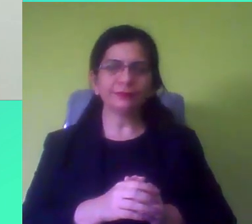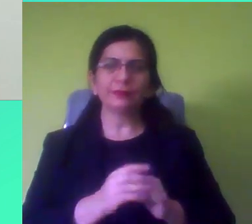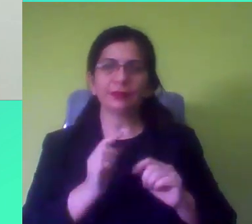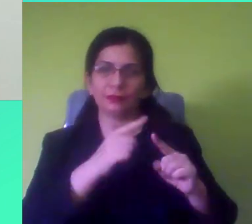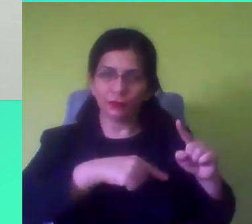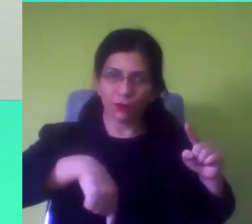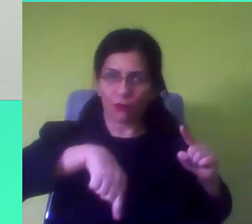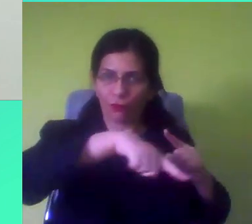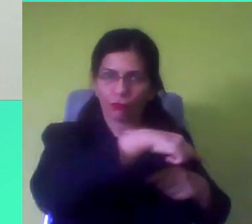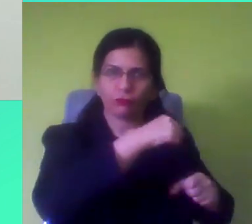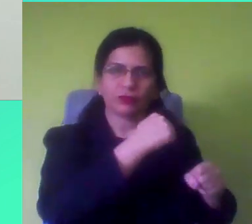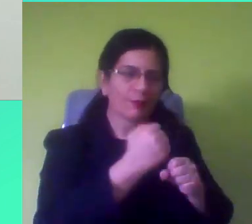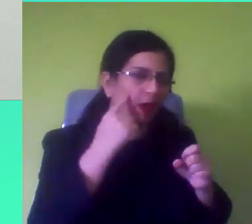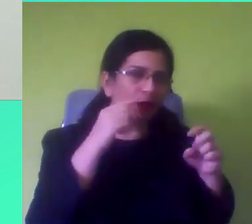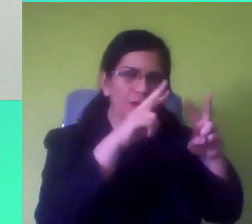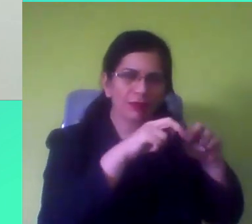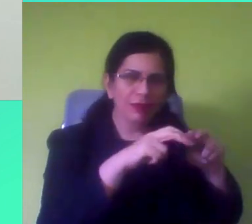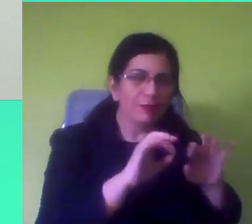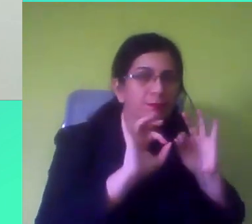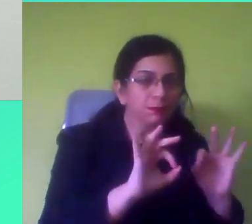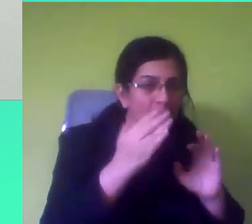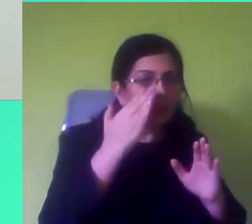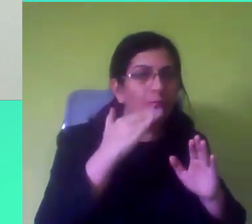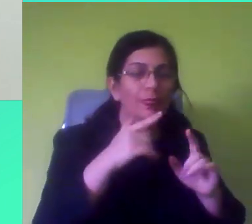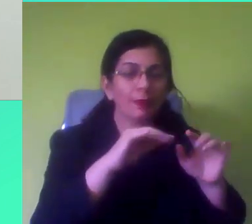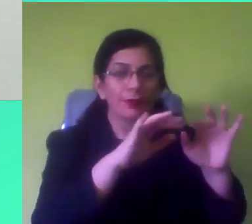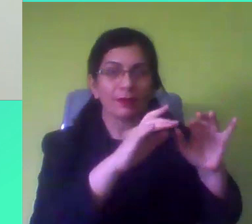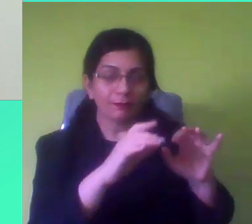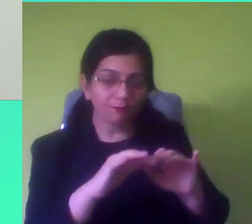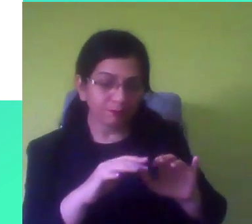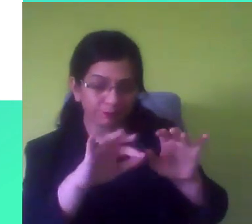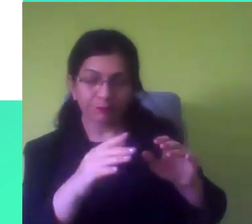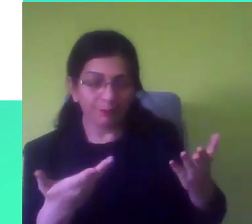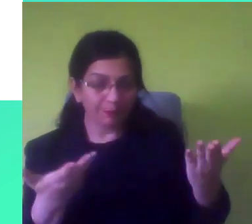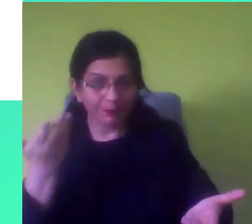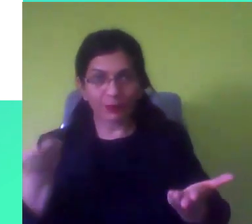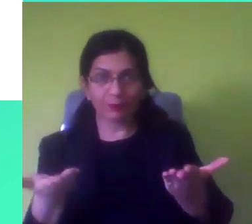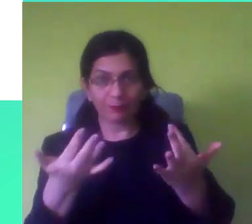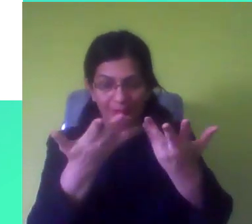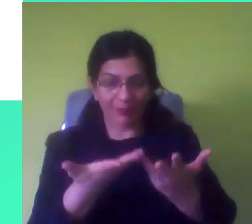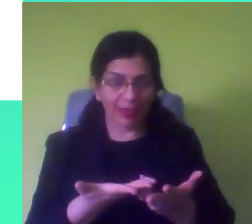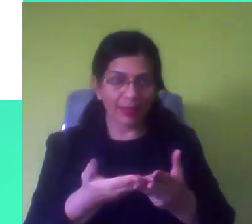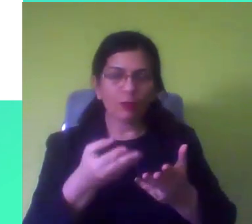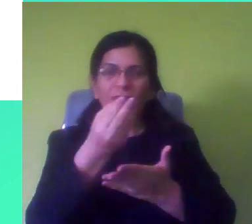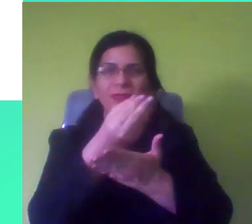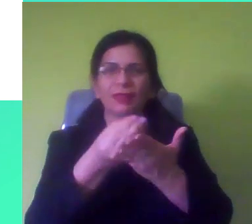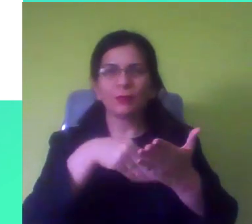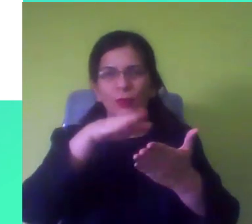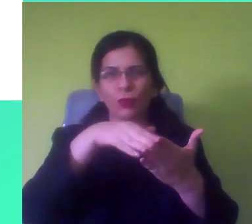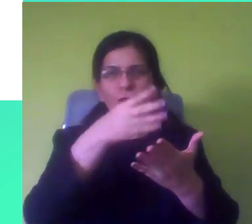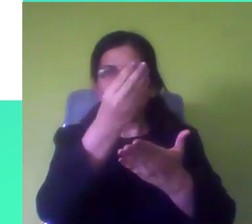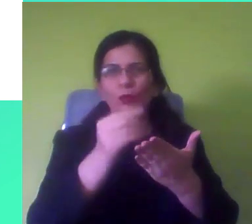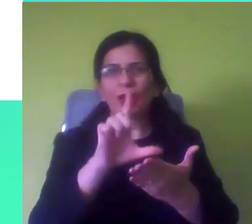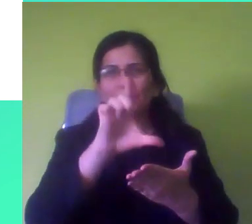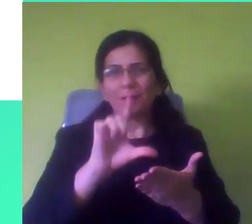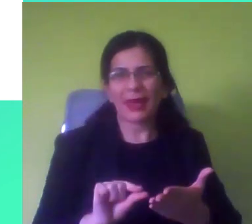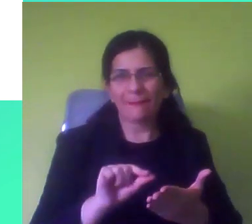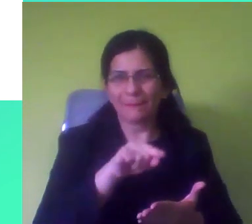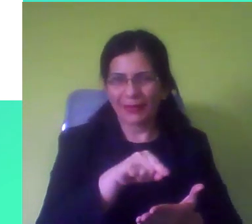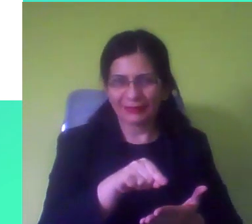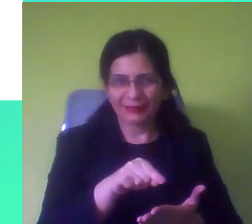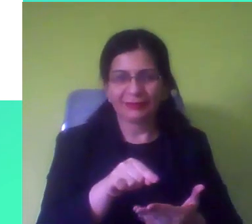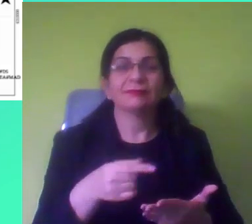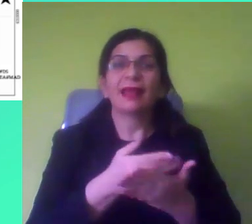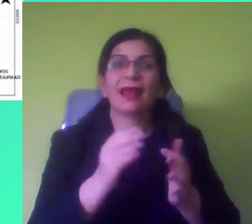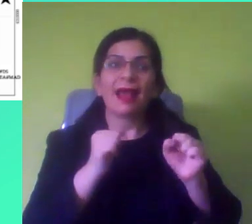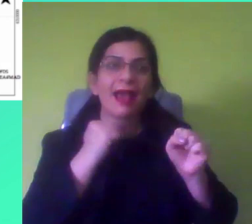gabinete con el de campo, lo volcamos en un sistema de información geográfica, obtenemos los mapas, que al final son los que nos van a dar los